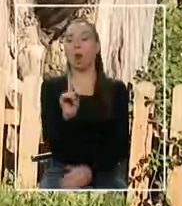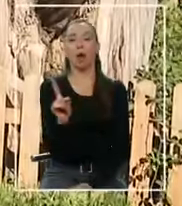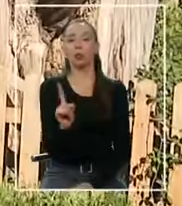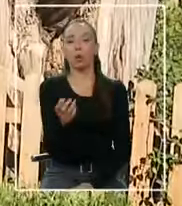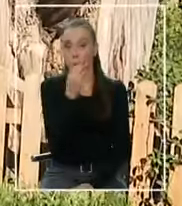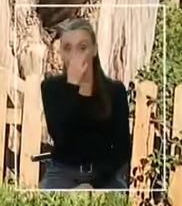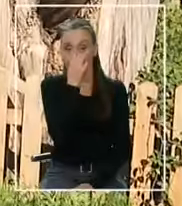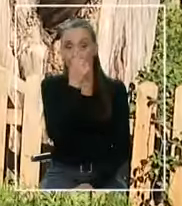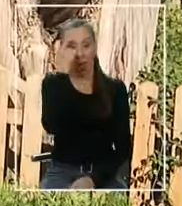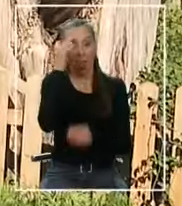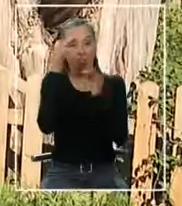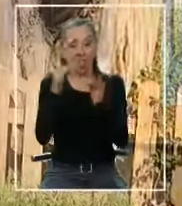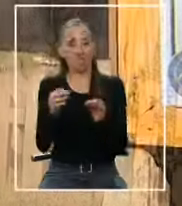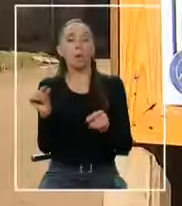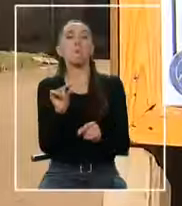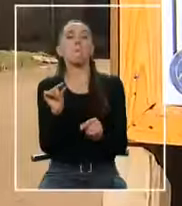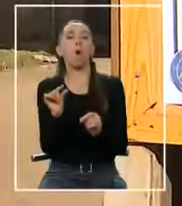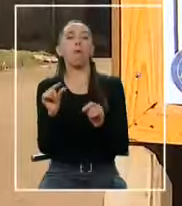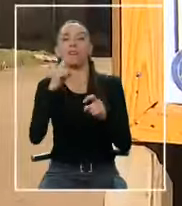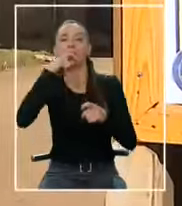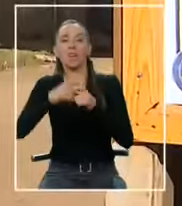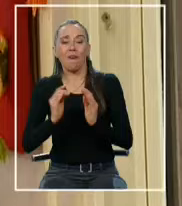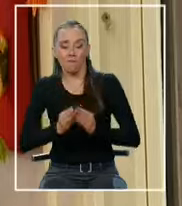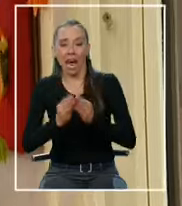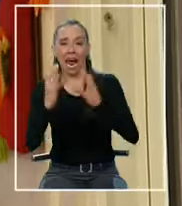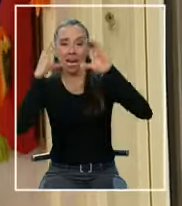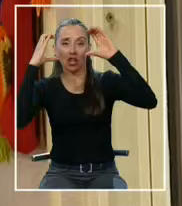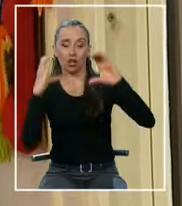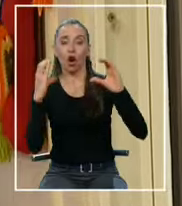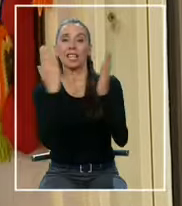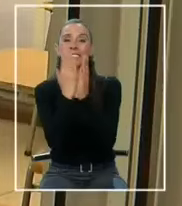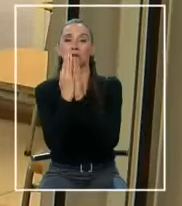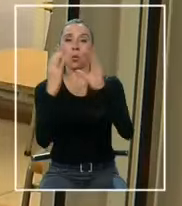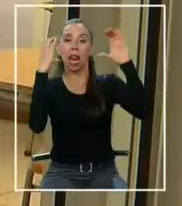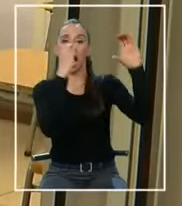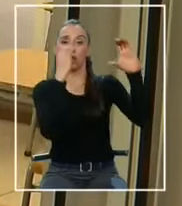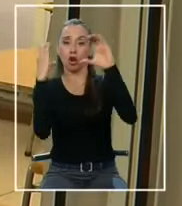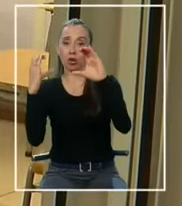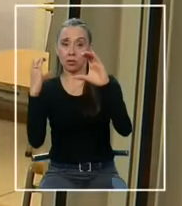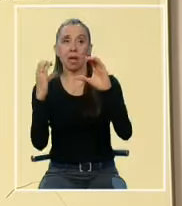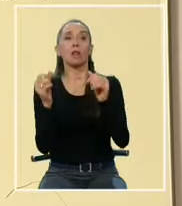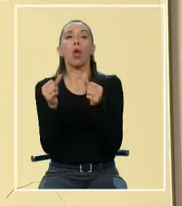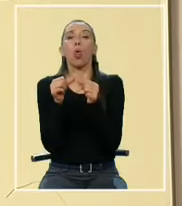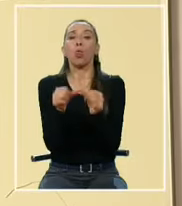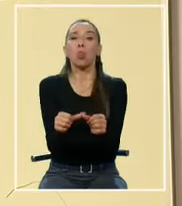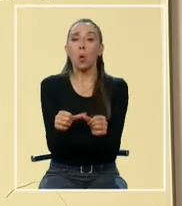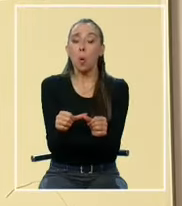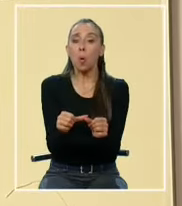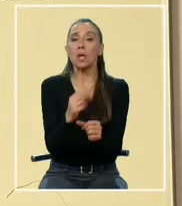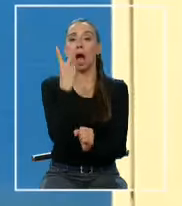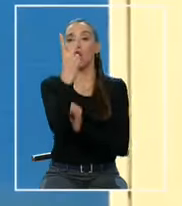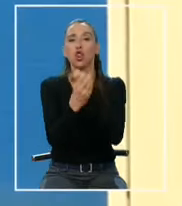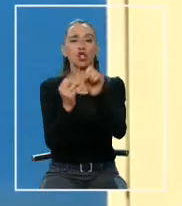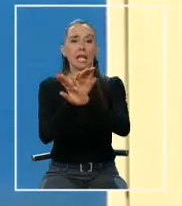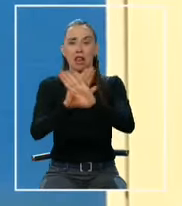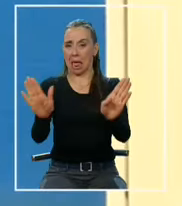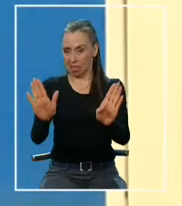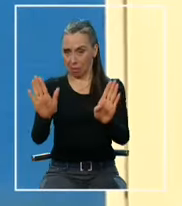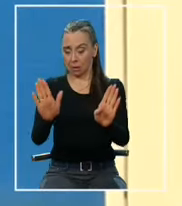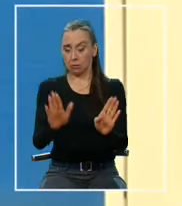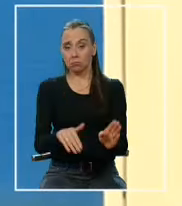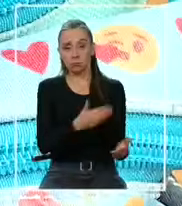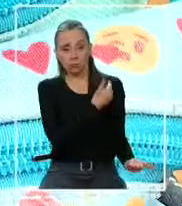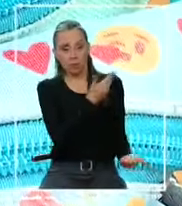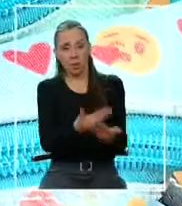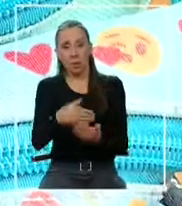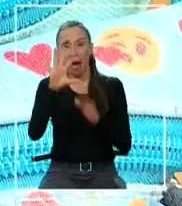medida transitoria que se prolongó en el tiempo. La escuela container fue diseñada para una durabilidad no mayor a 2 años. Ha pasado